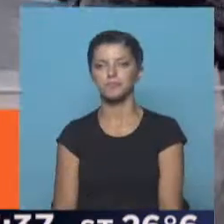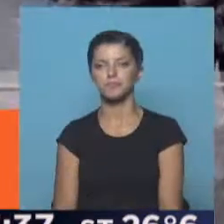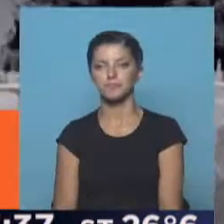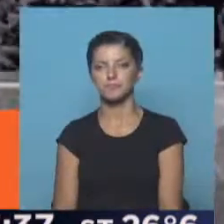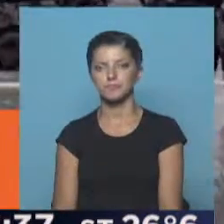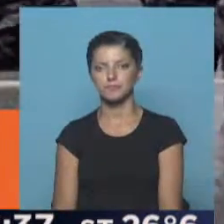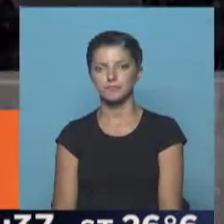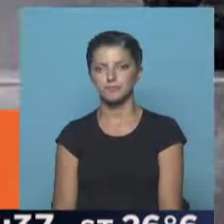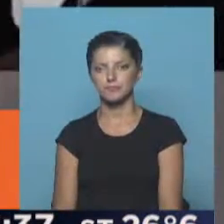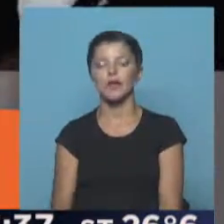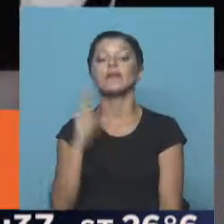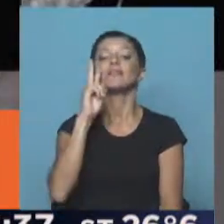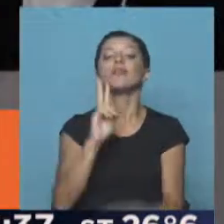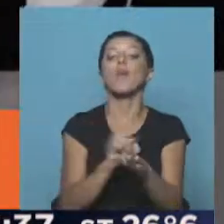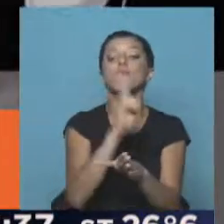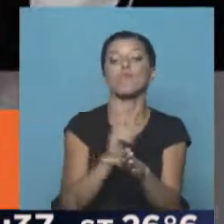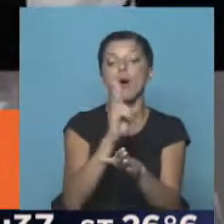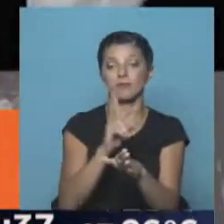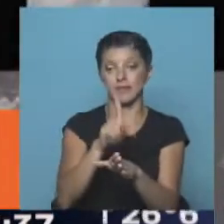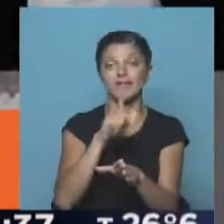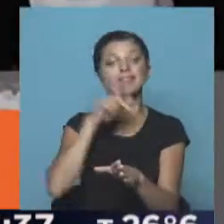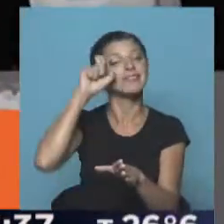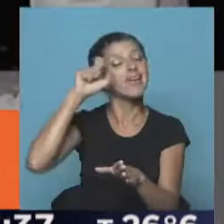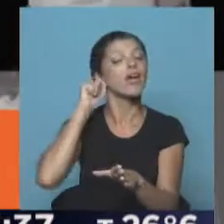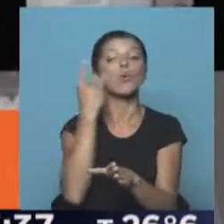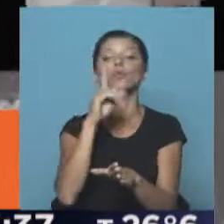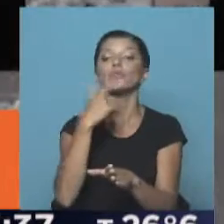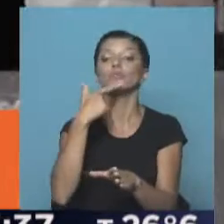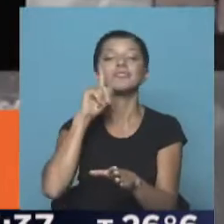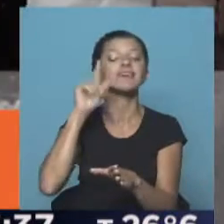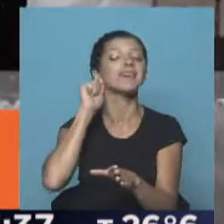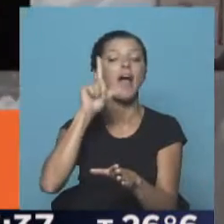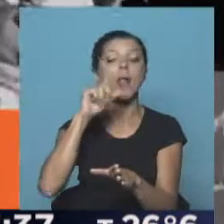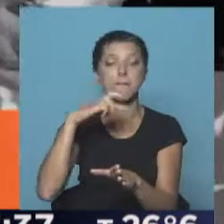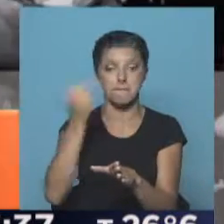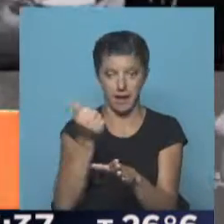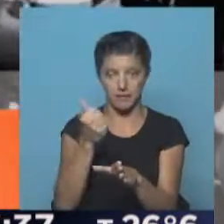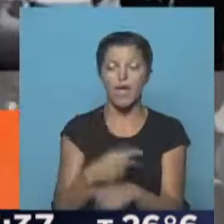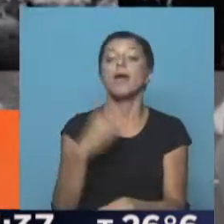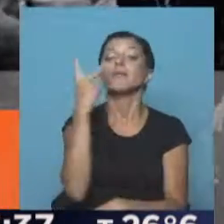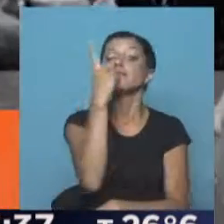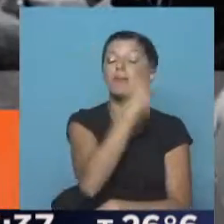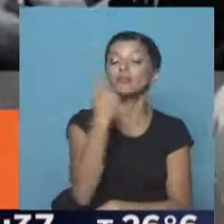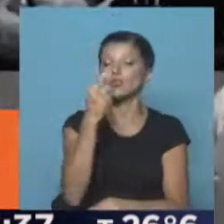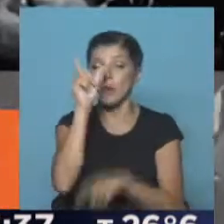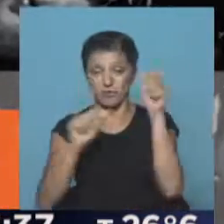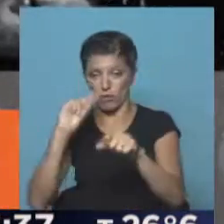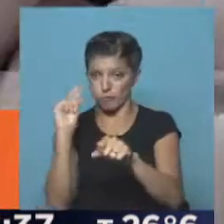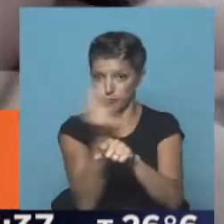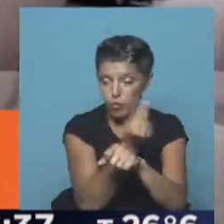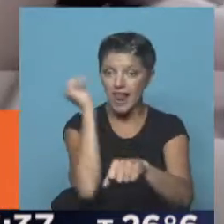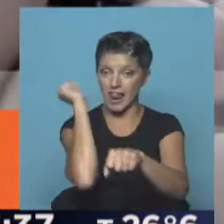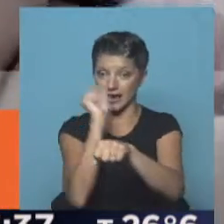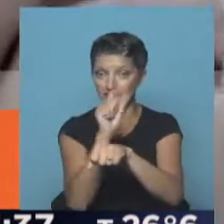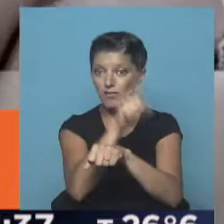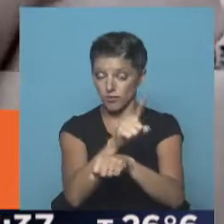Desolación frente a la morgue de Tegucigalpa. Los cuerpos de 21 de los 359 presos muertos en el incendio de una cárcel hondureña yacen